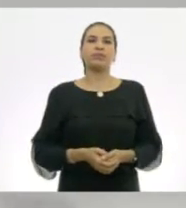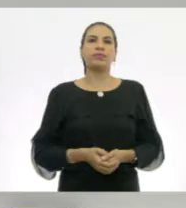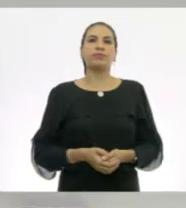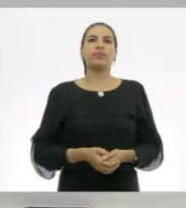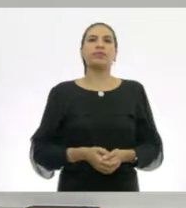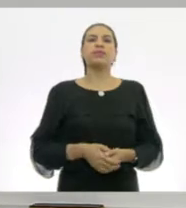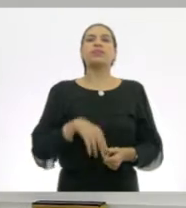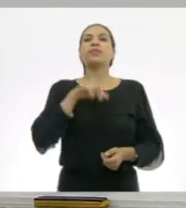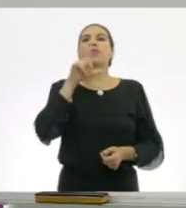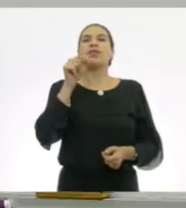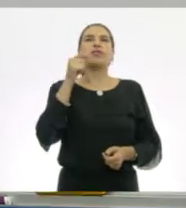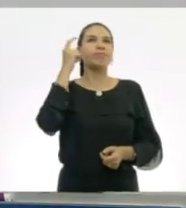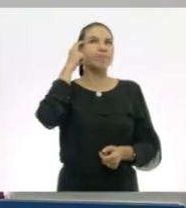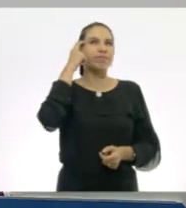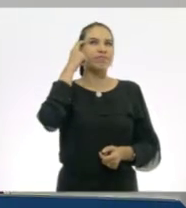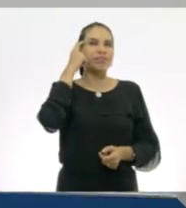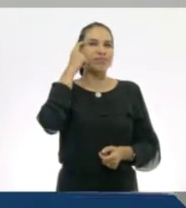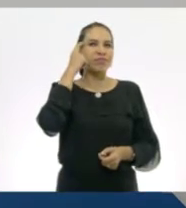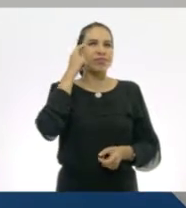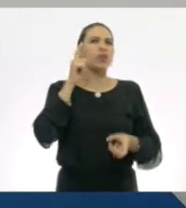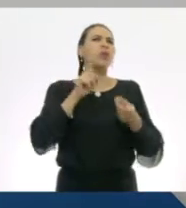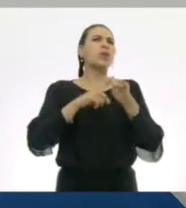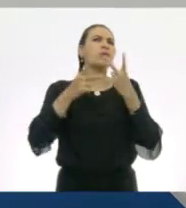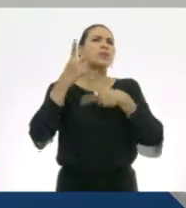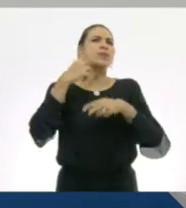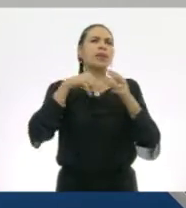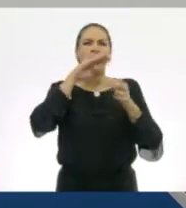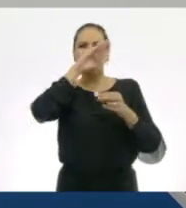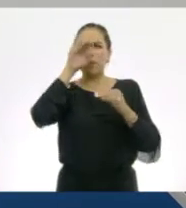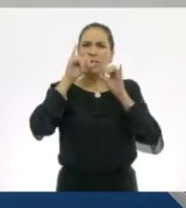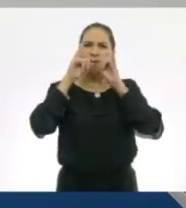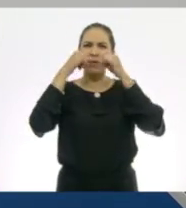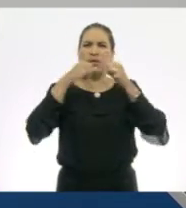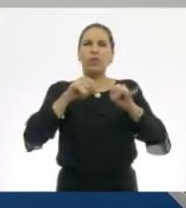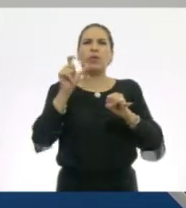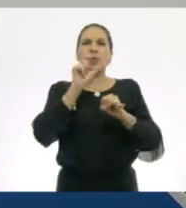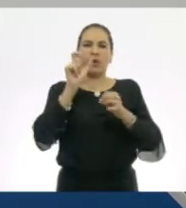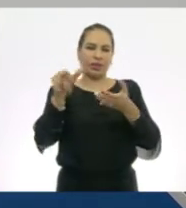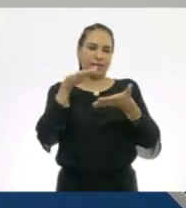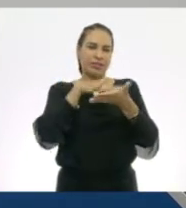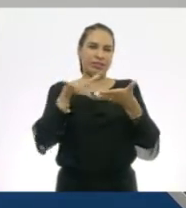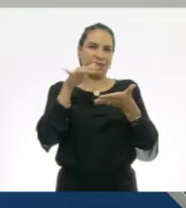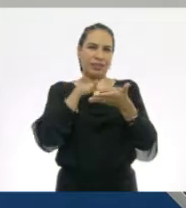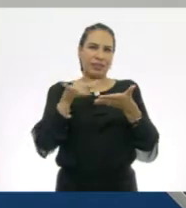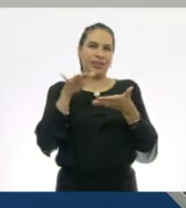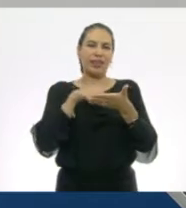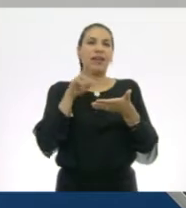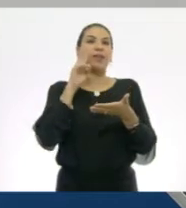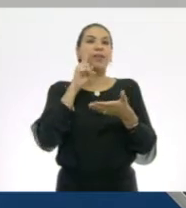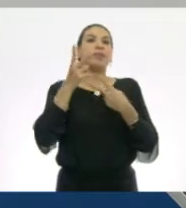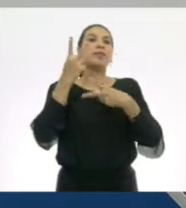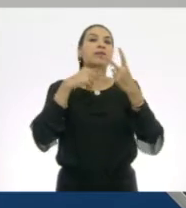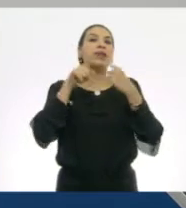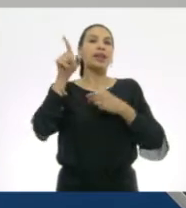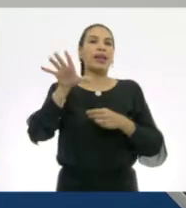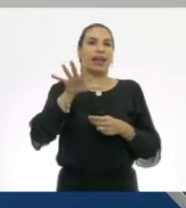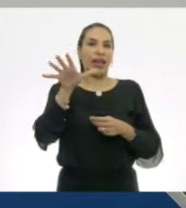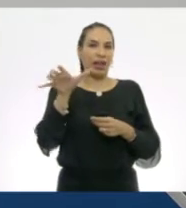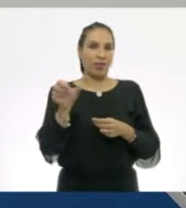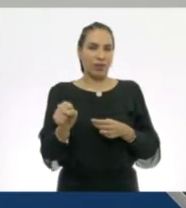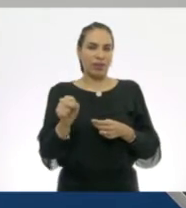Y en este nos podemos preguntar, ¿de dónde vienen los mamuts? Cuando hicimos la lectura, vimos que venían de